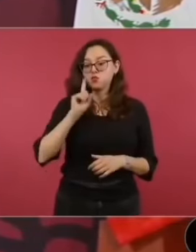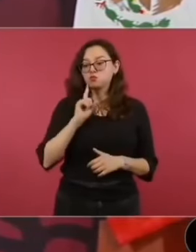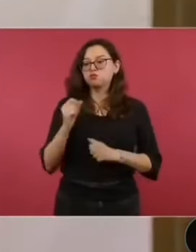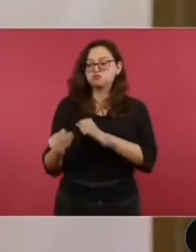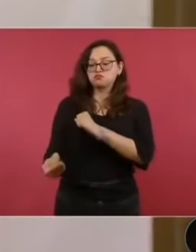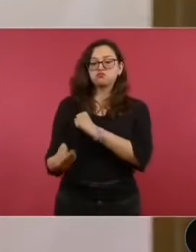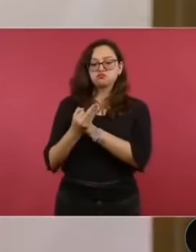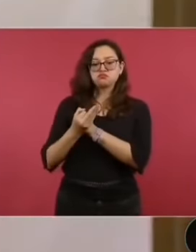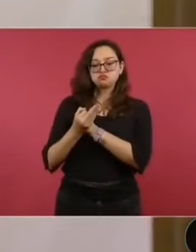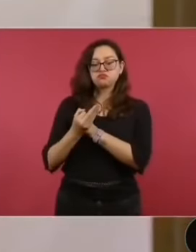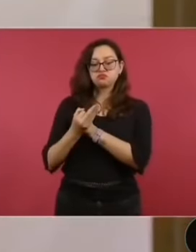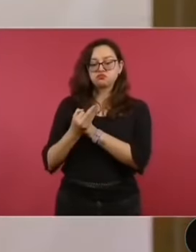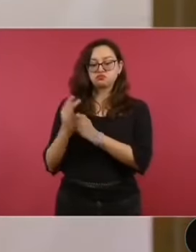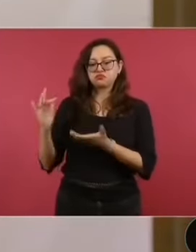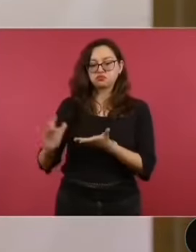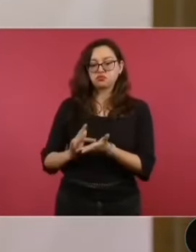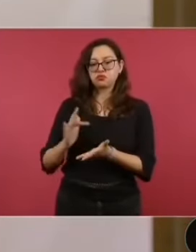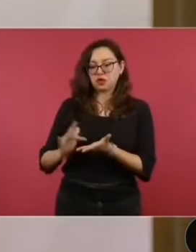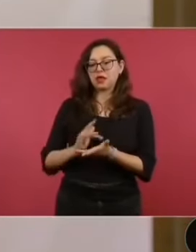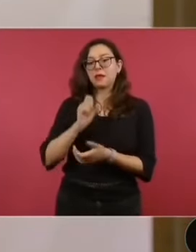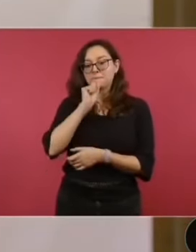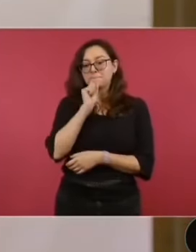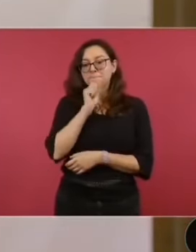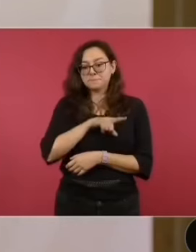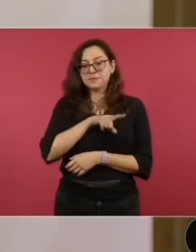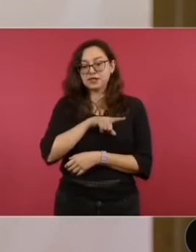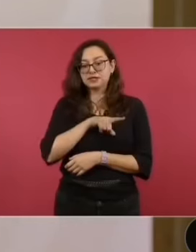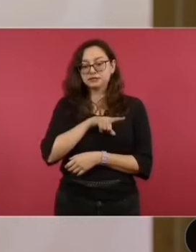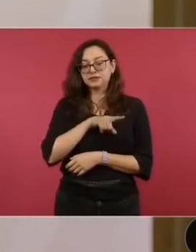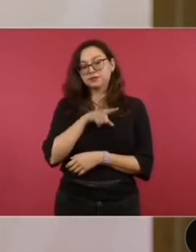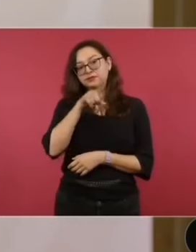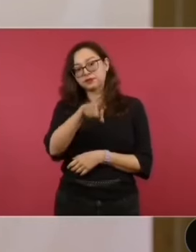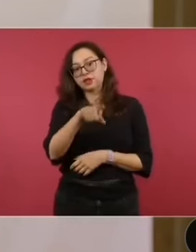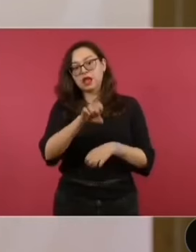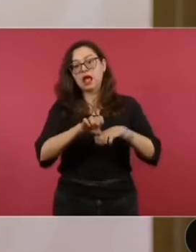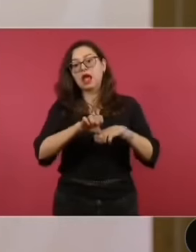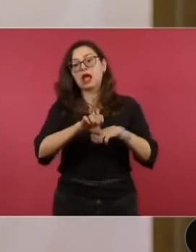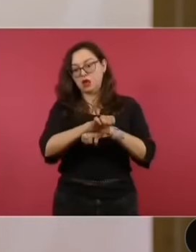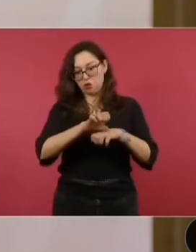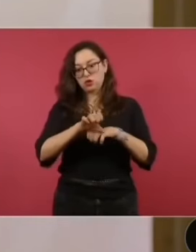solidarizarse y van a llamar a sus